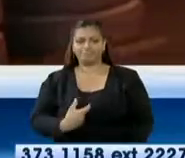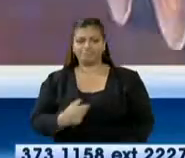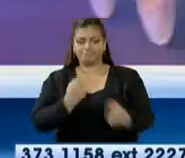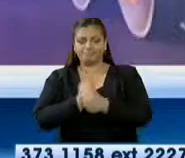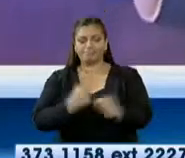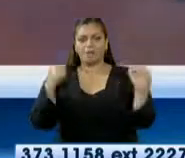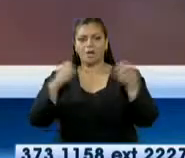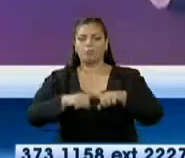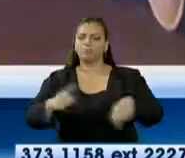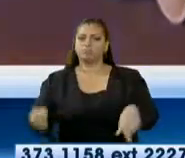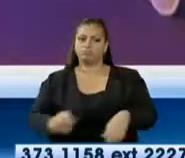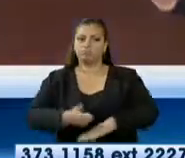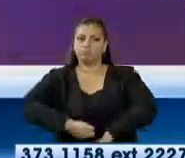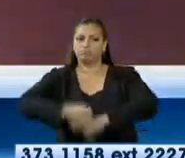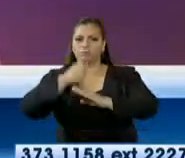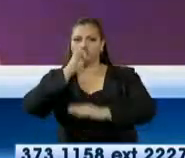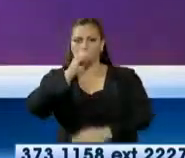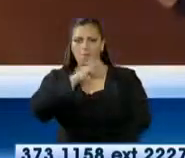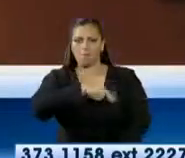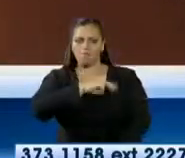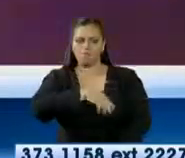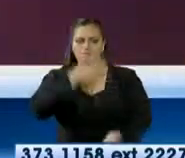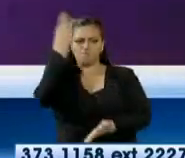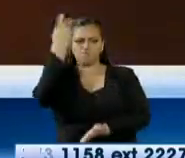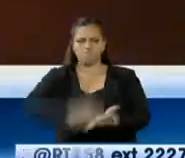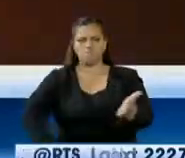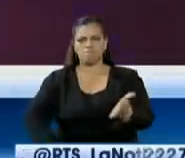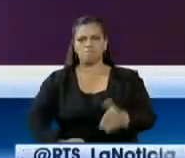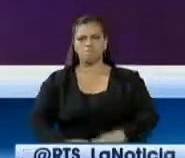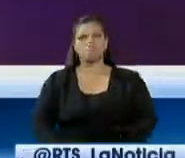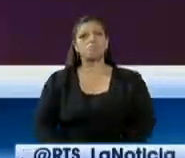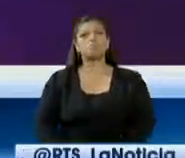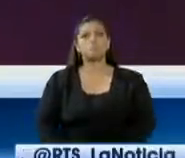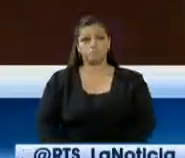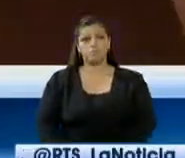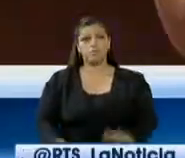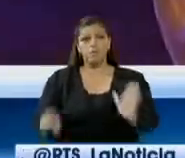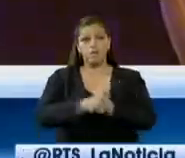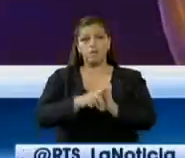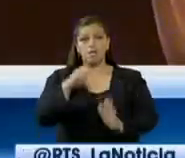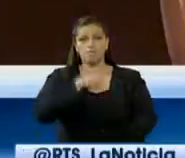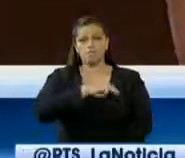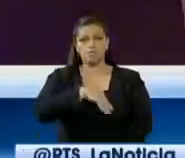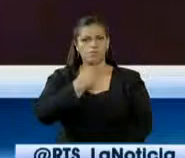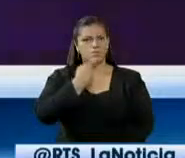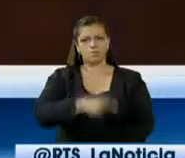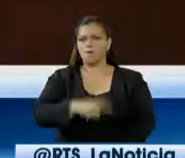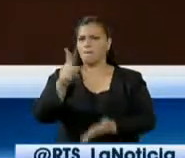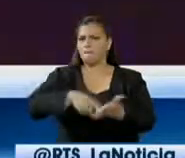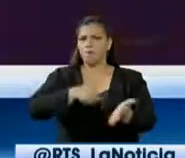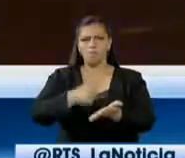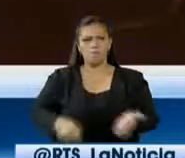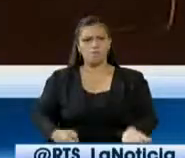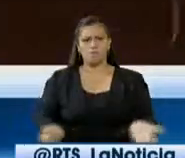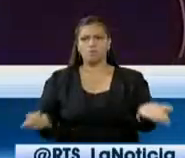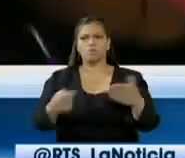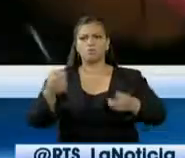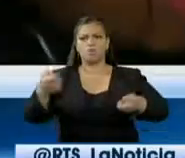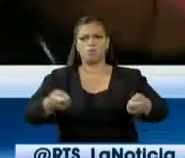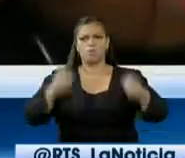de la ATM, ya que según ordenanzas municipales, los tráilers tienen prohibida la circulación a ciertas horas en la